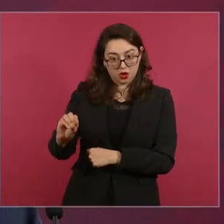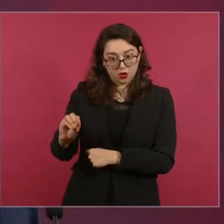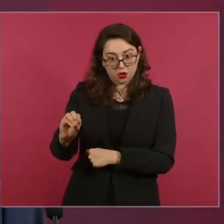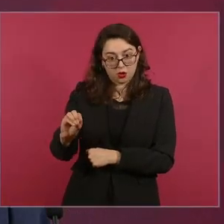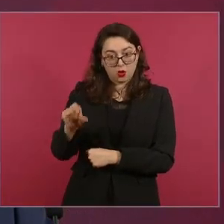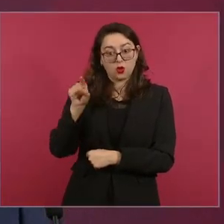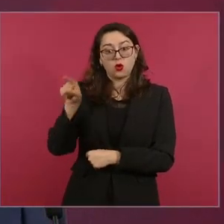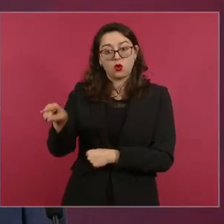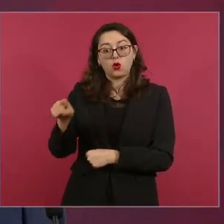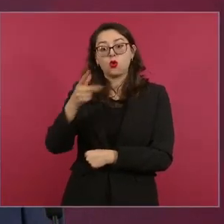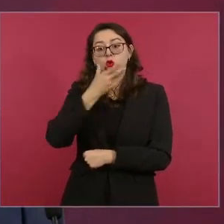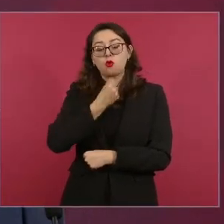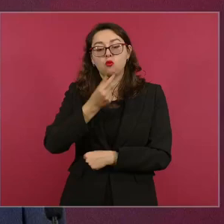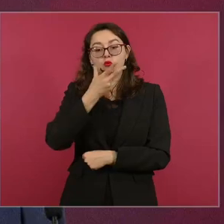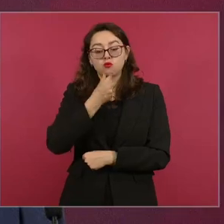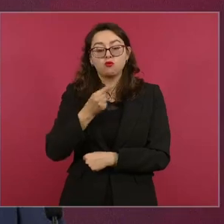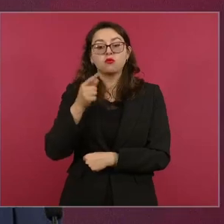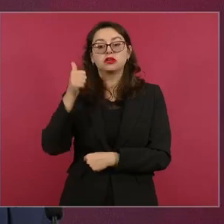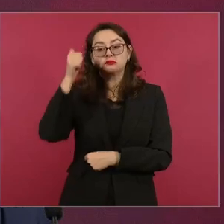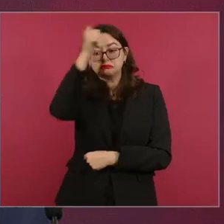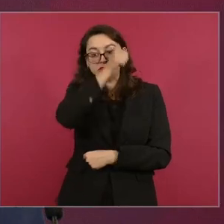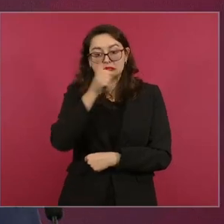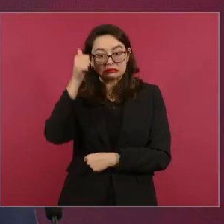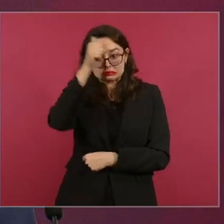Era un obispo conservador